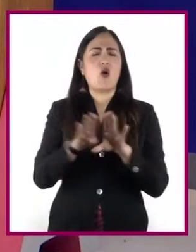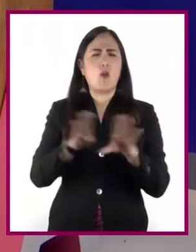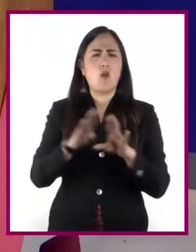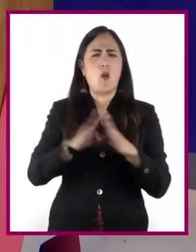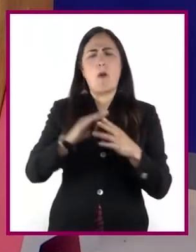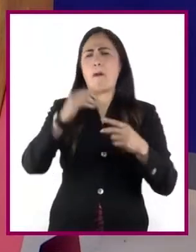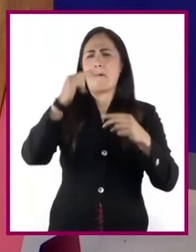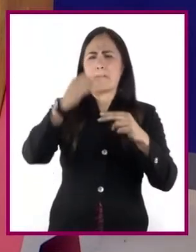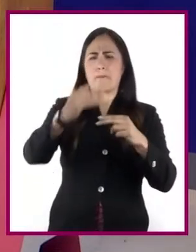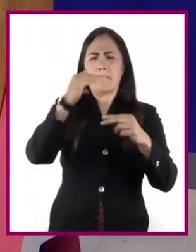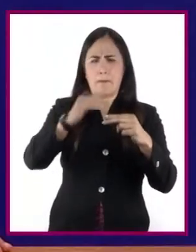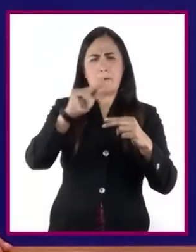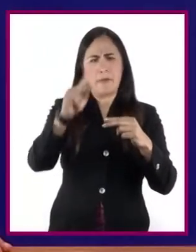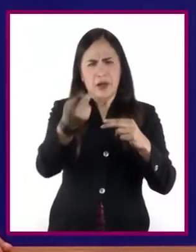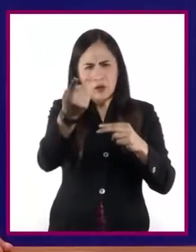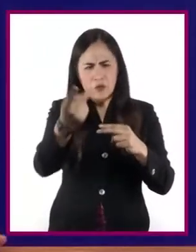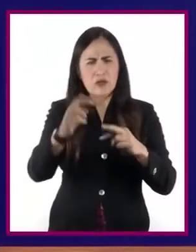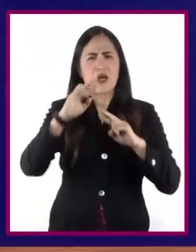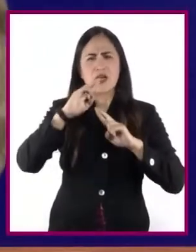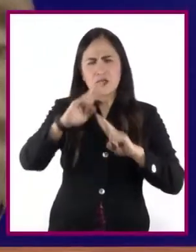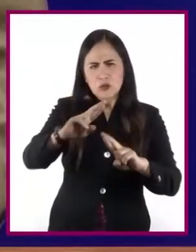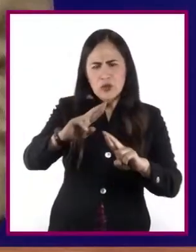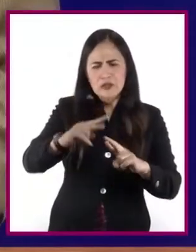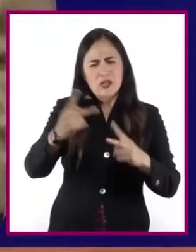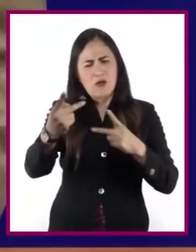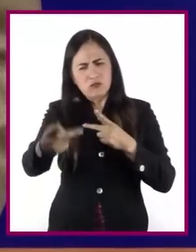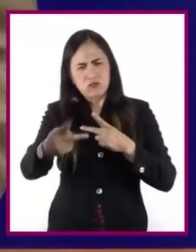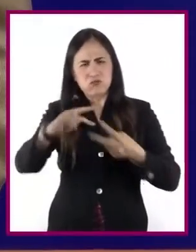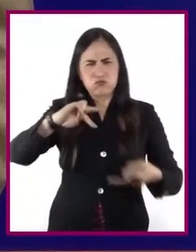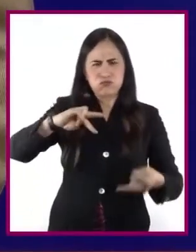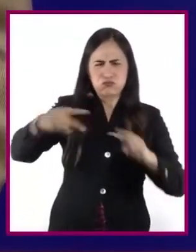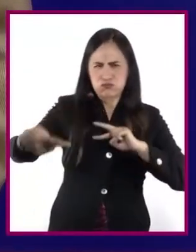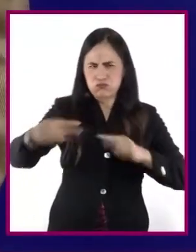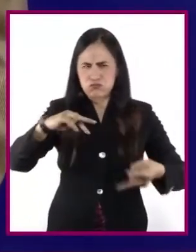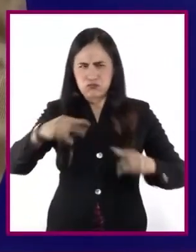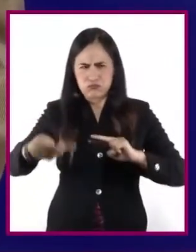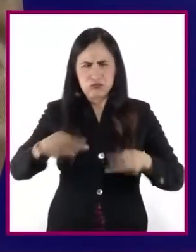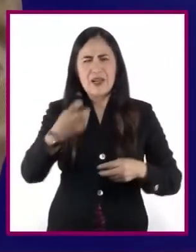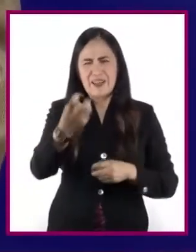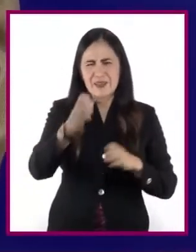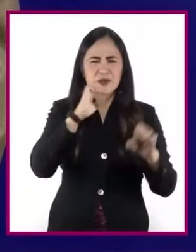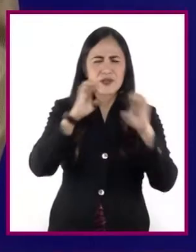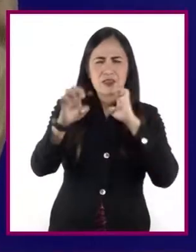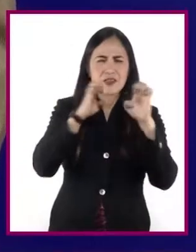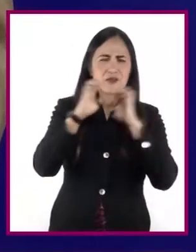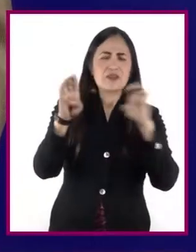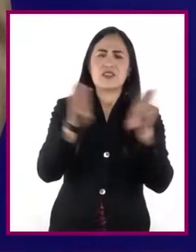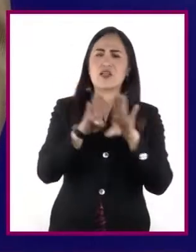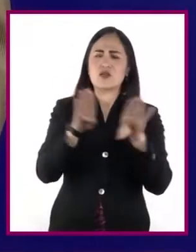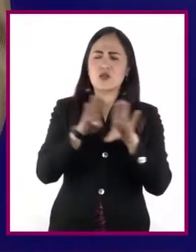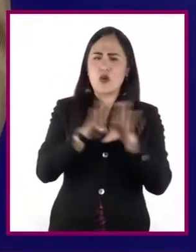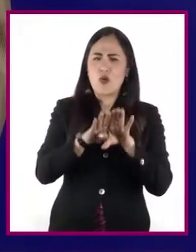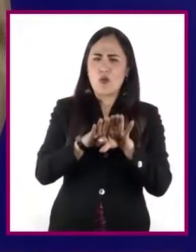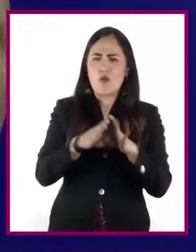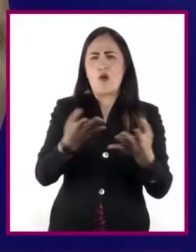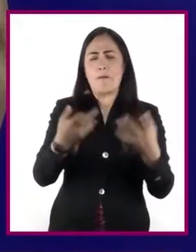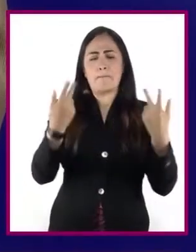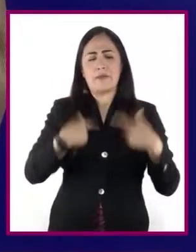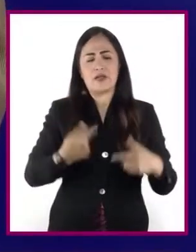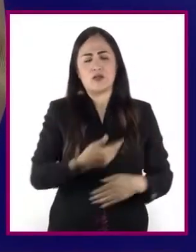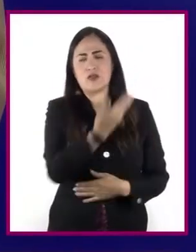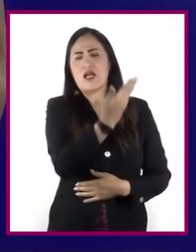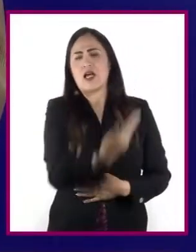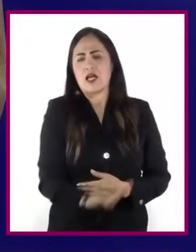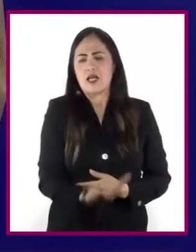preguntas? Bueno, en general, este tipo de entrevistas se desarrollan a partir de los indicios del personaje